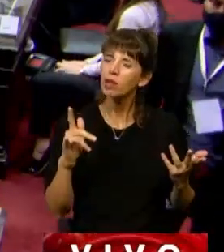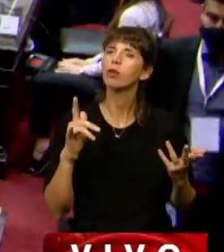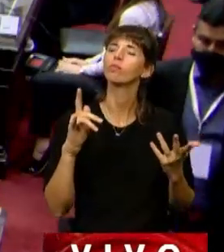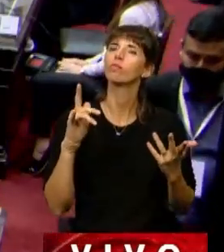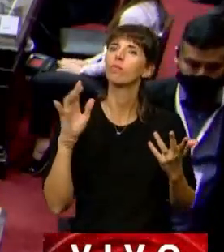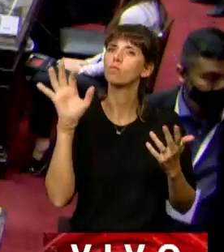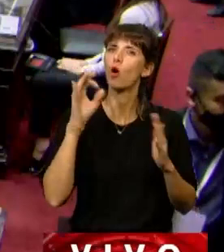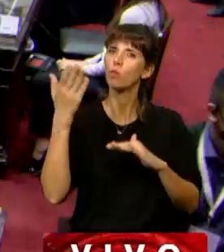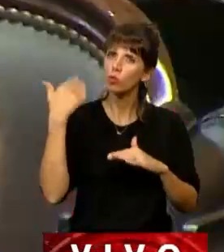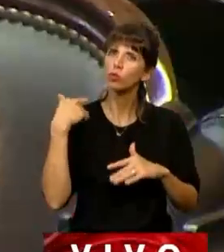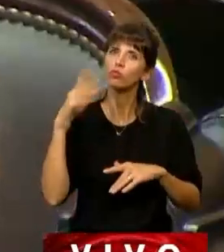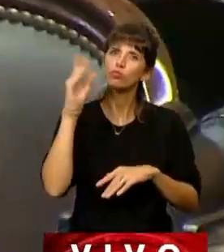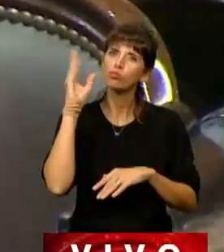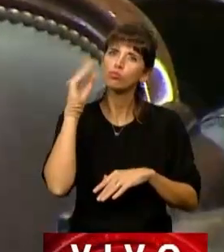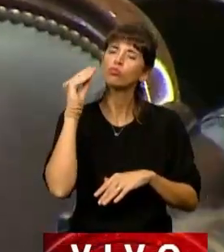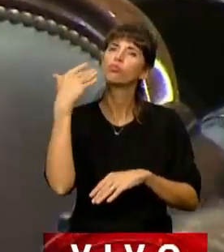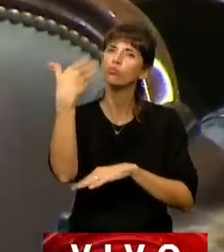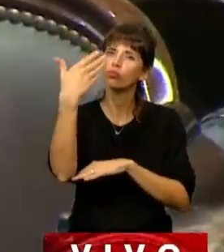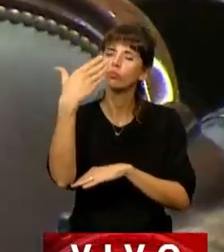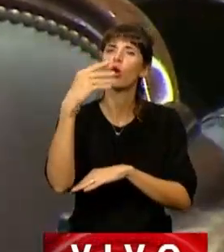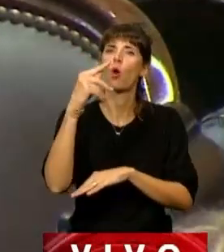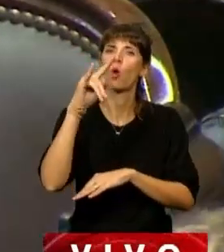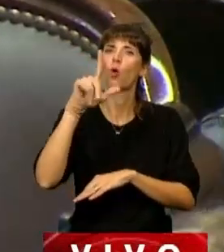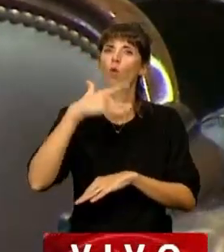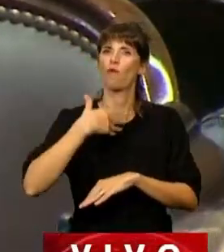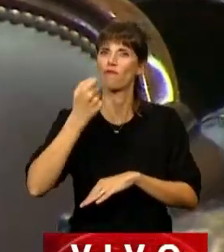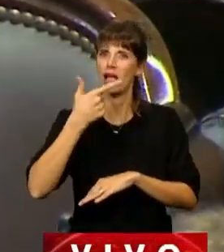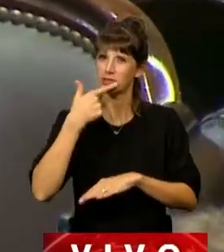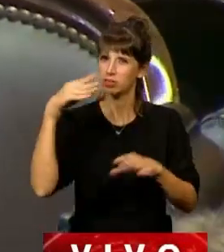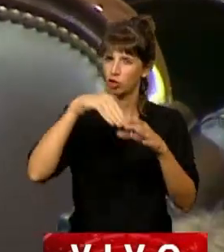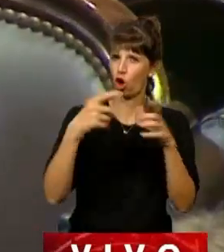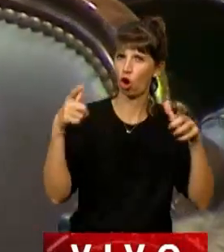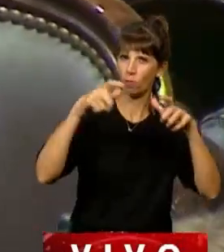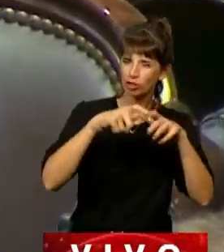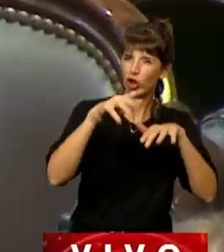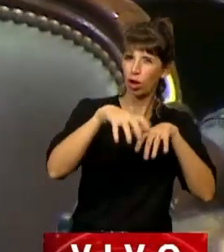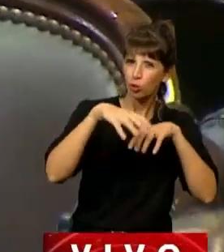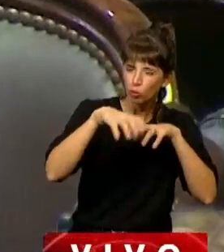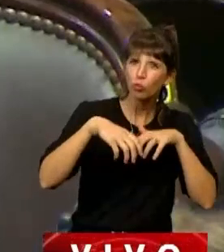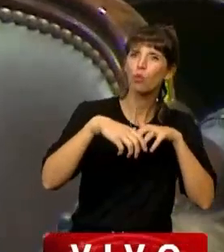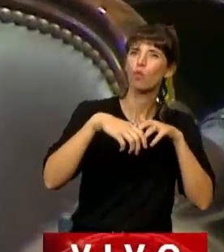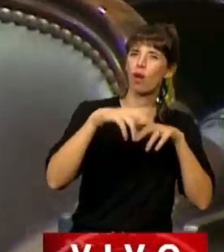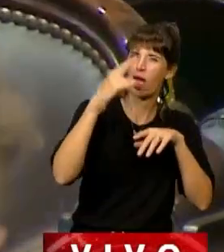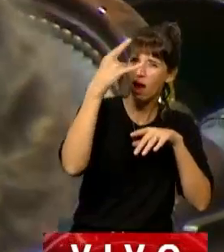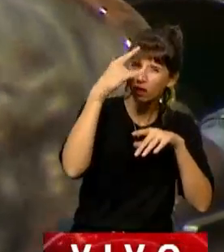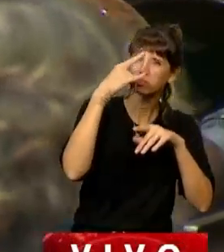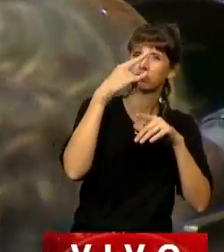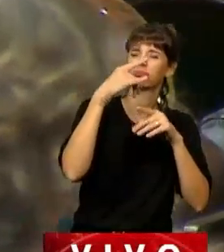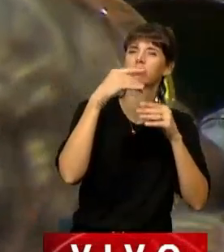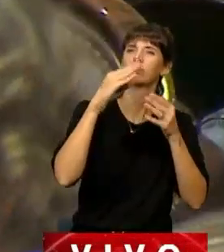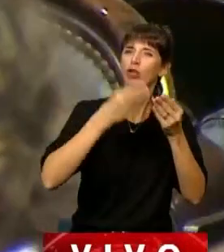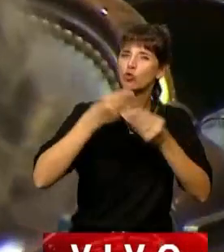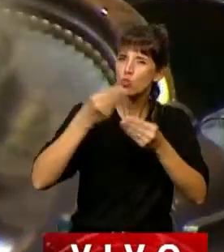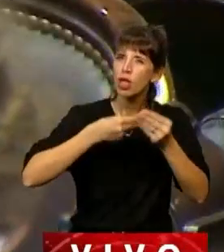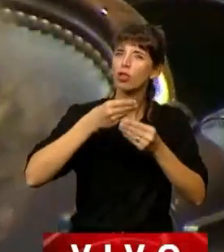haber escuchado al ministro Culfas en la Comisión de Agricultura y Ganadería y de Presupuesto de Hacienda cuando tratamos este tema, para